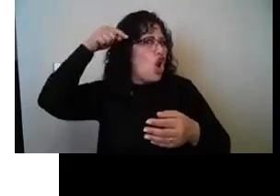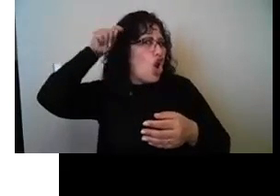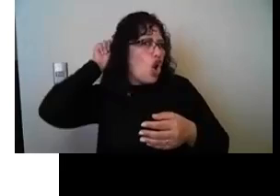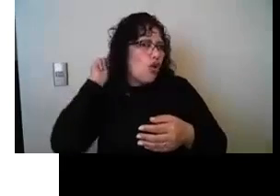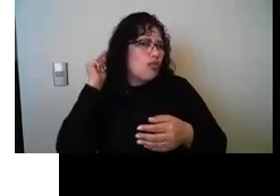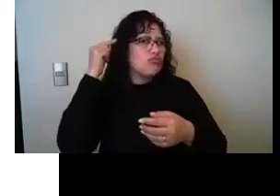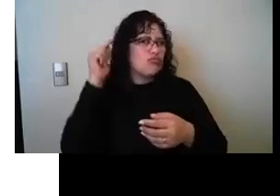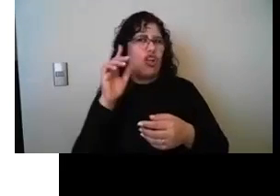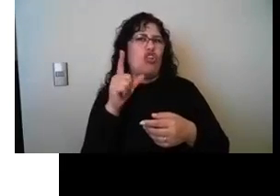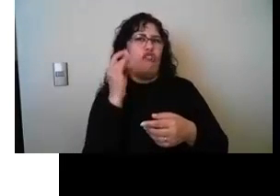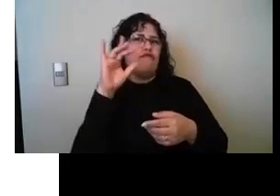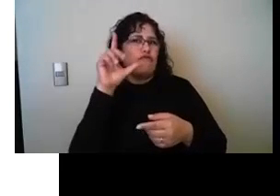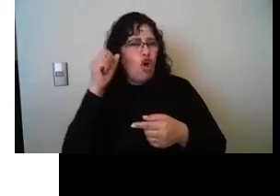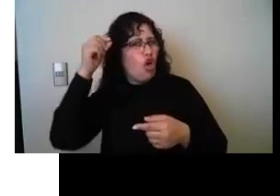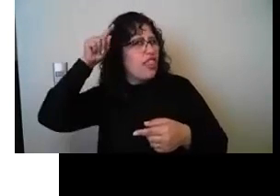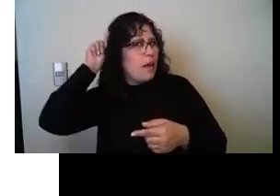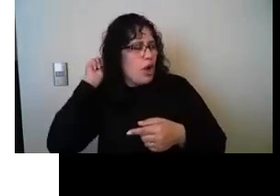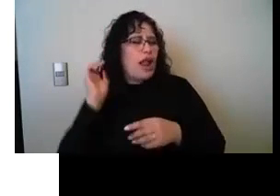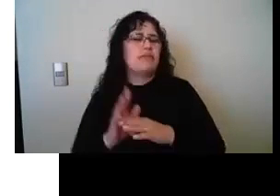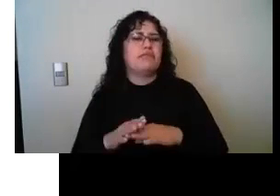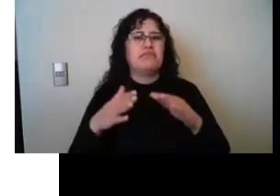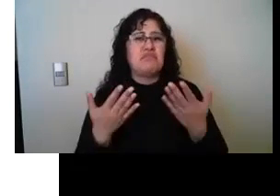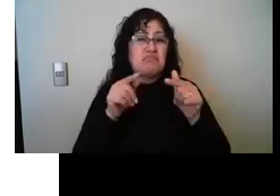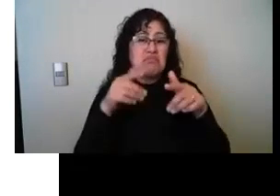tenemos completa la visión de este sistema